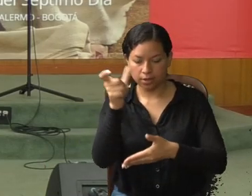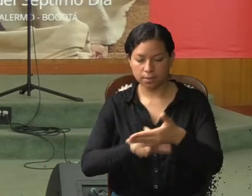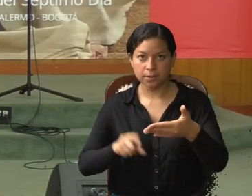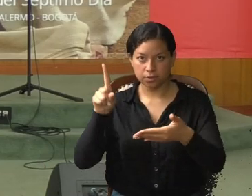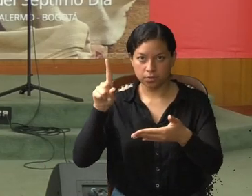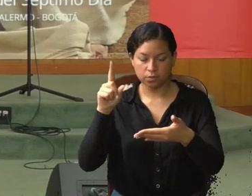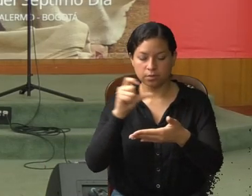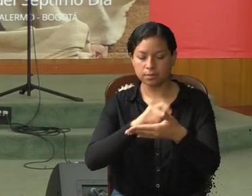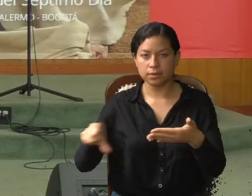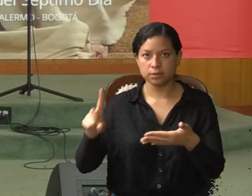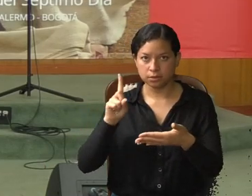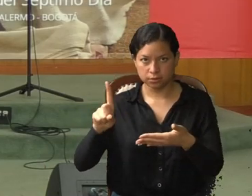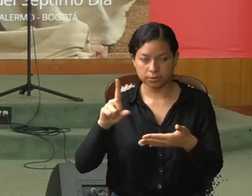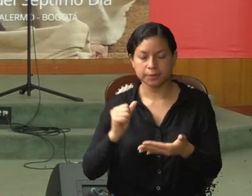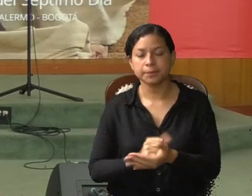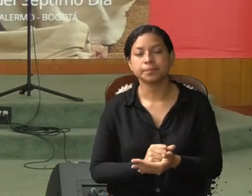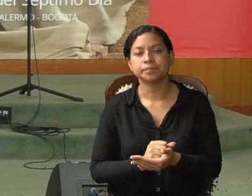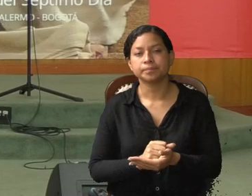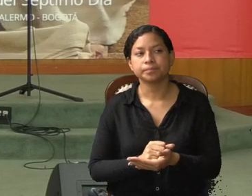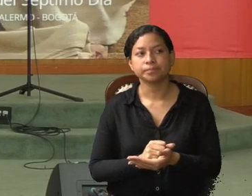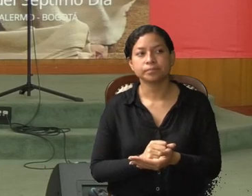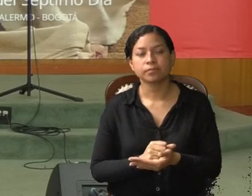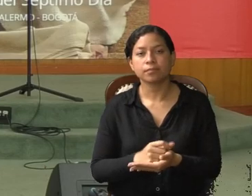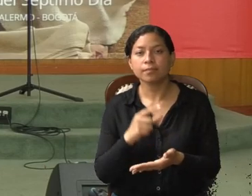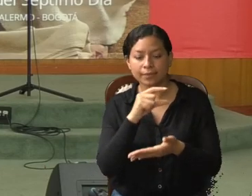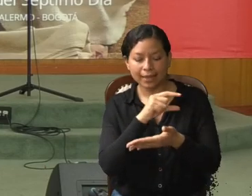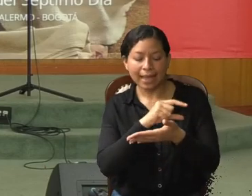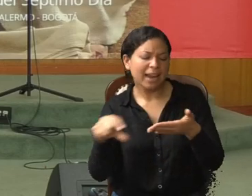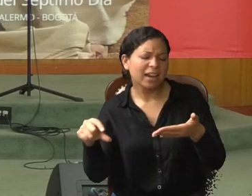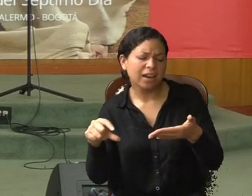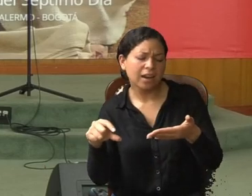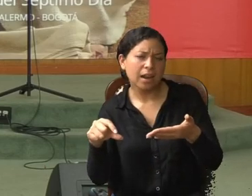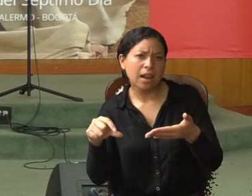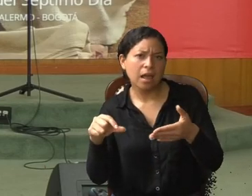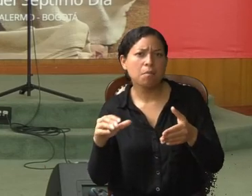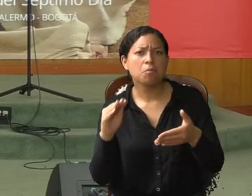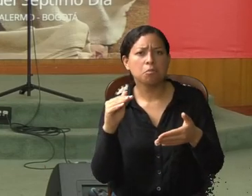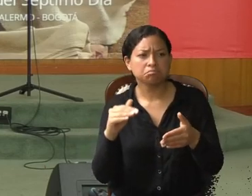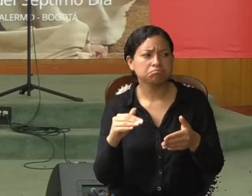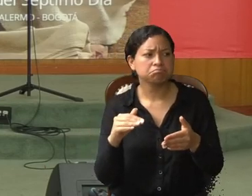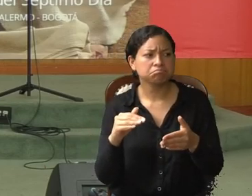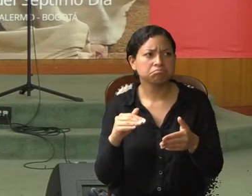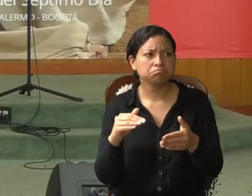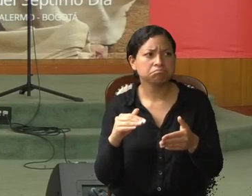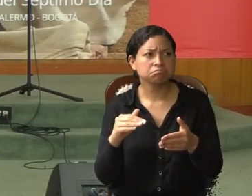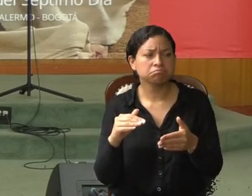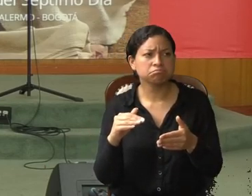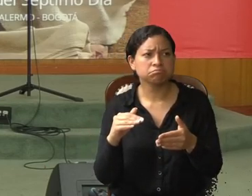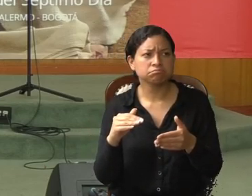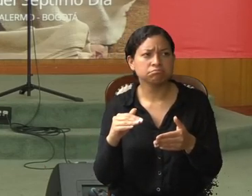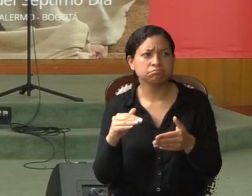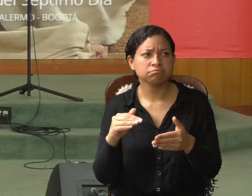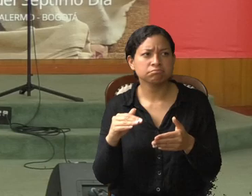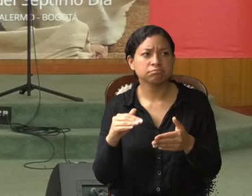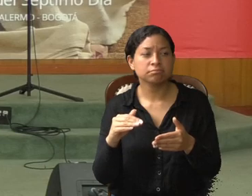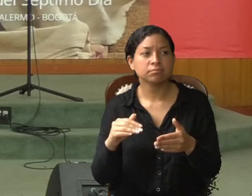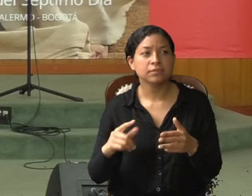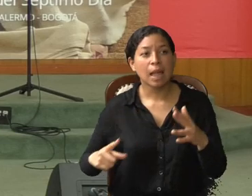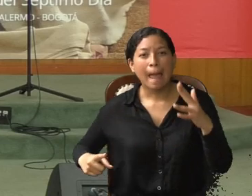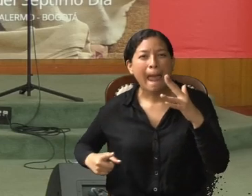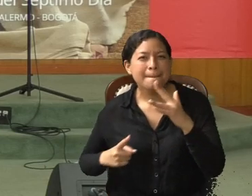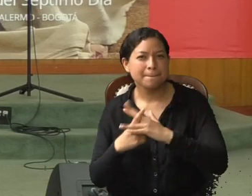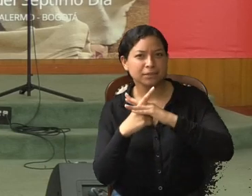partes. ¿Cuáles son las tres primeras palabras? En el principio. ¿Ustedes